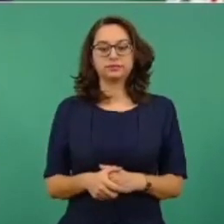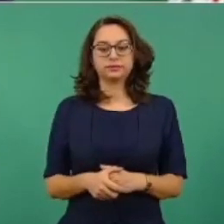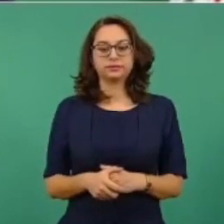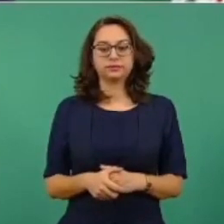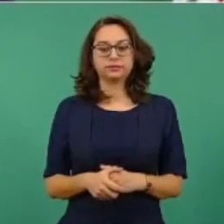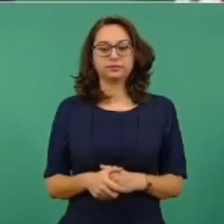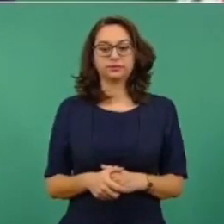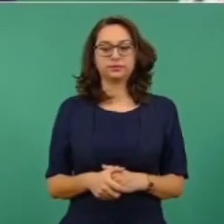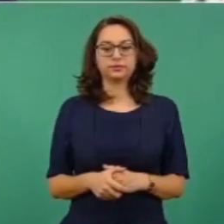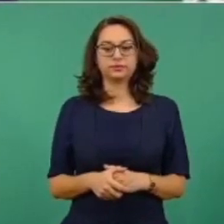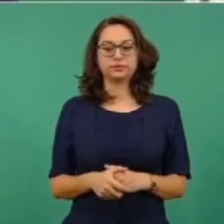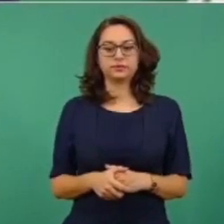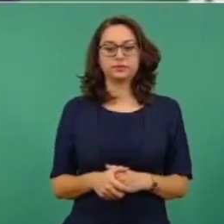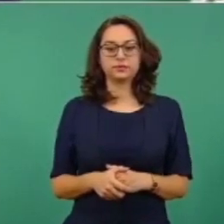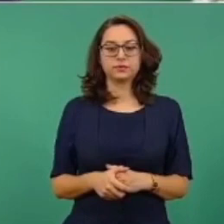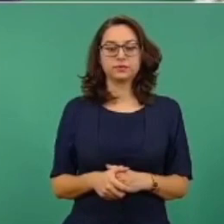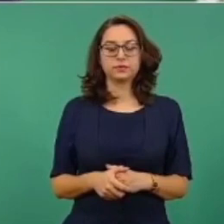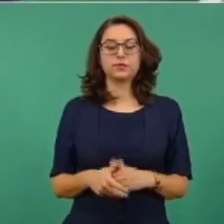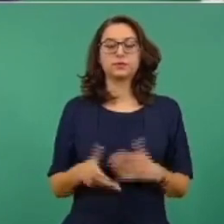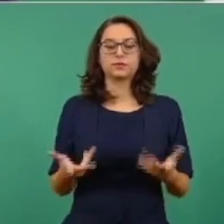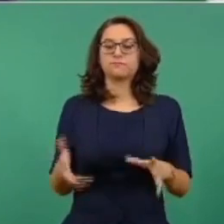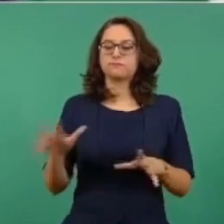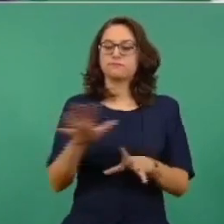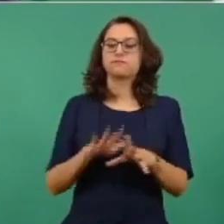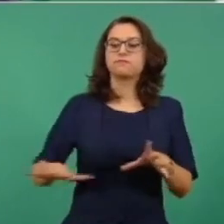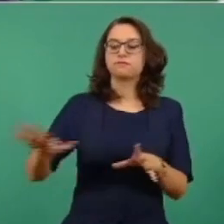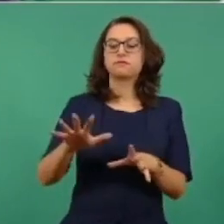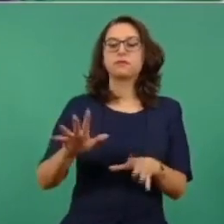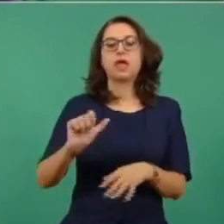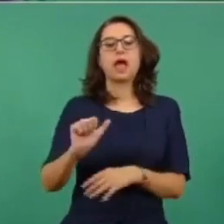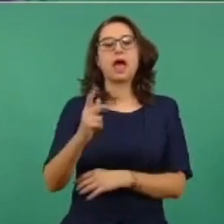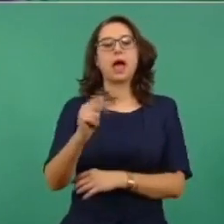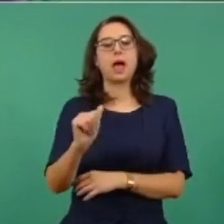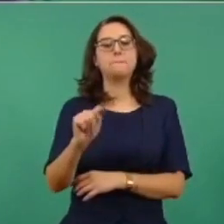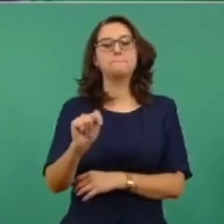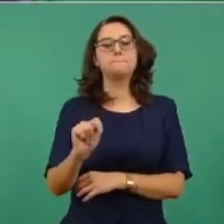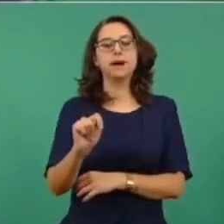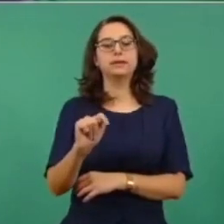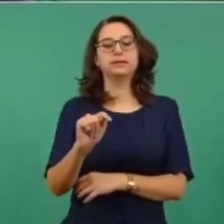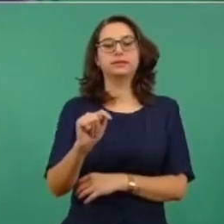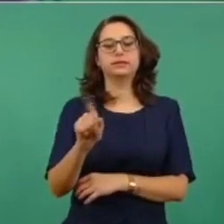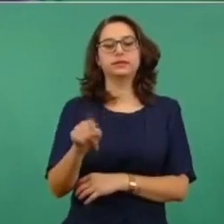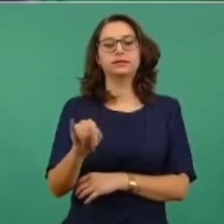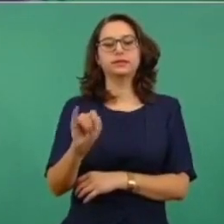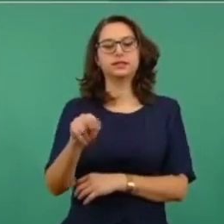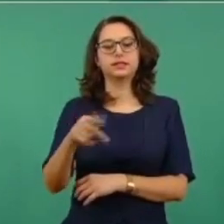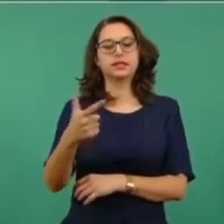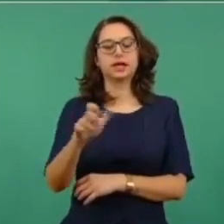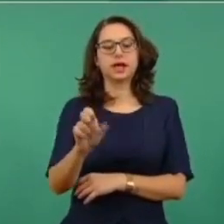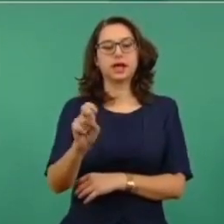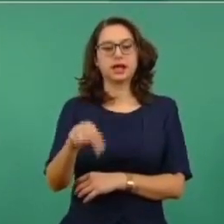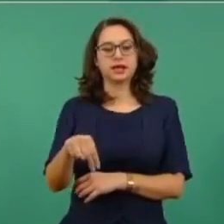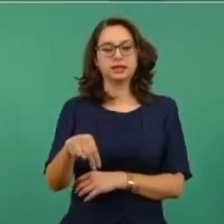exactamente en el ejido Apatzingán de Balancán.